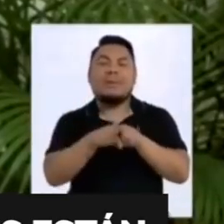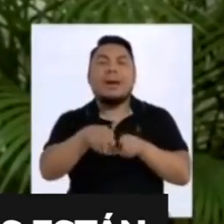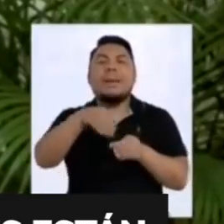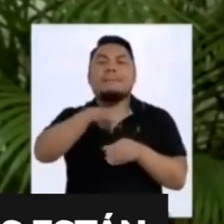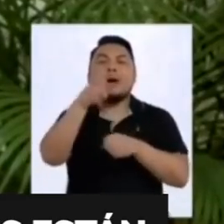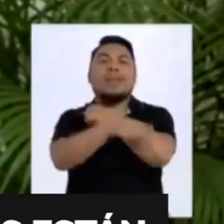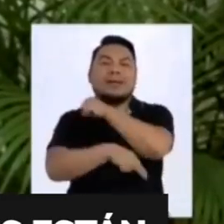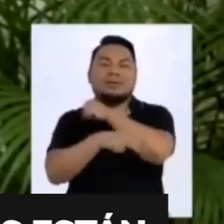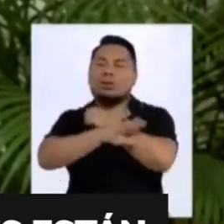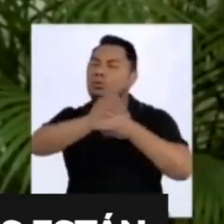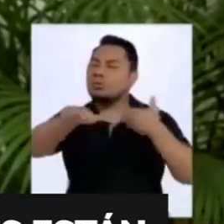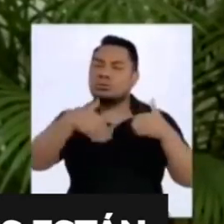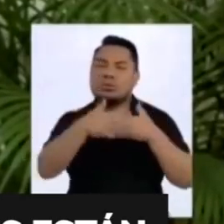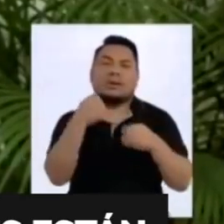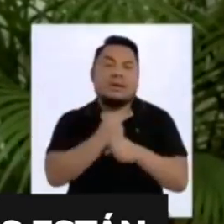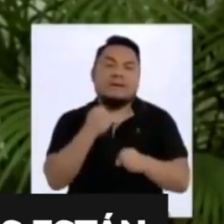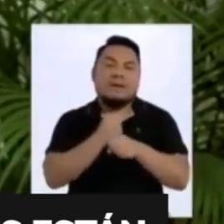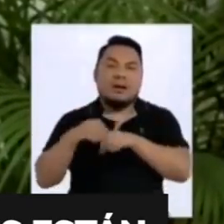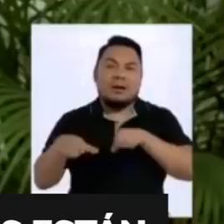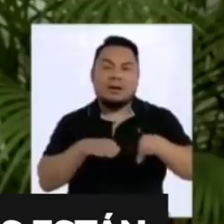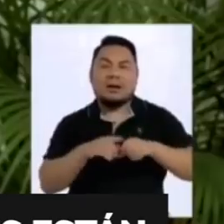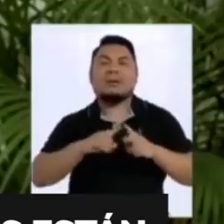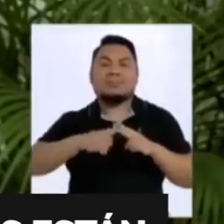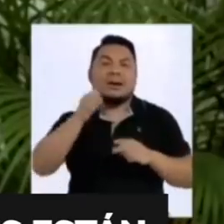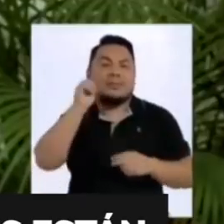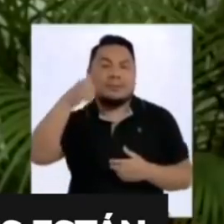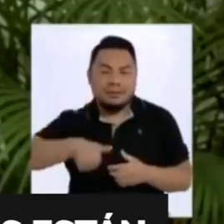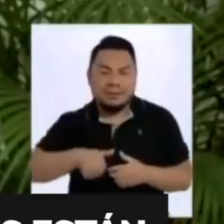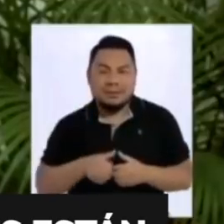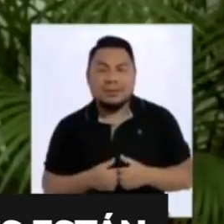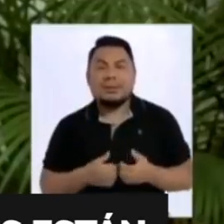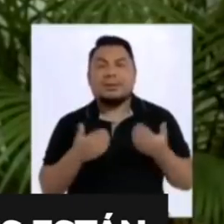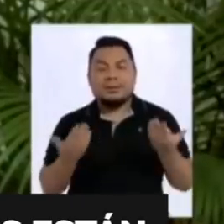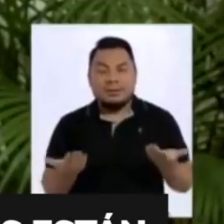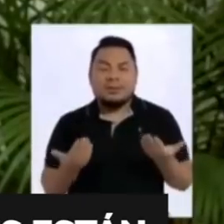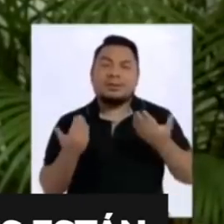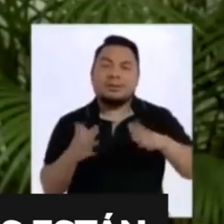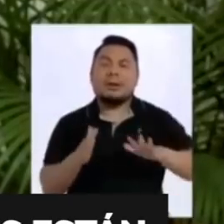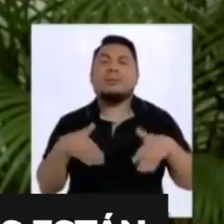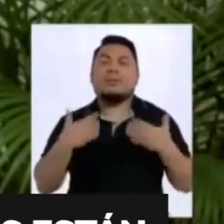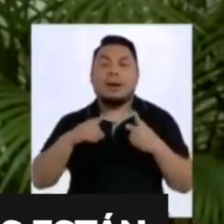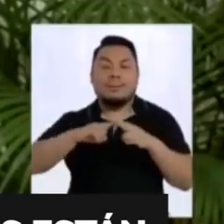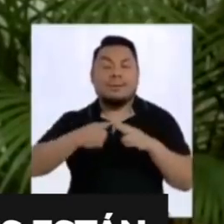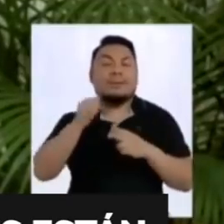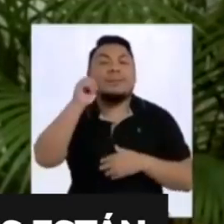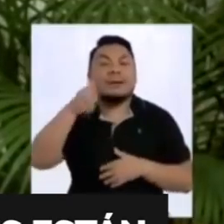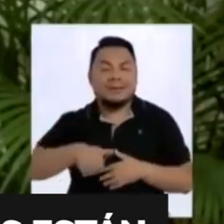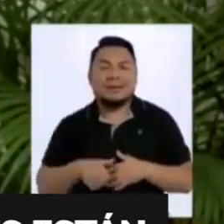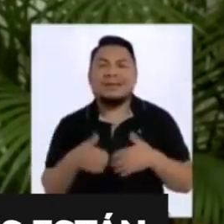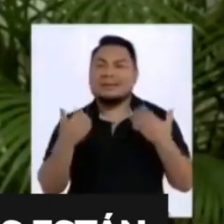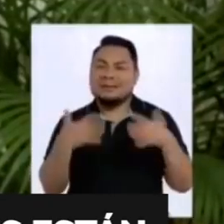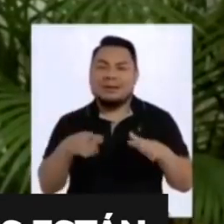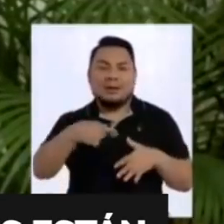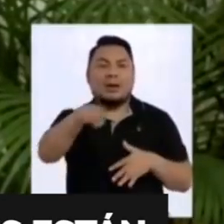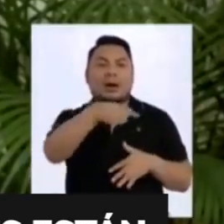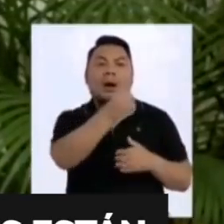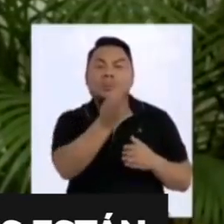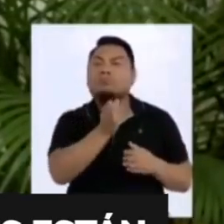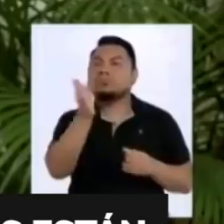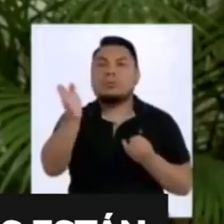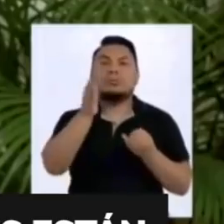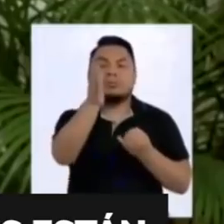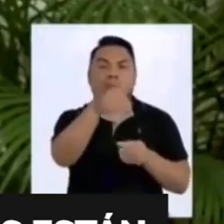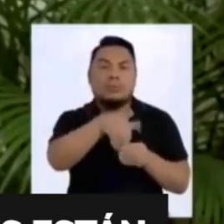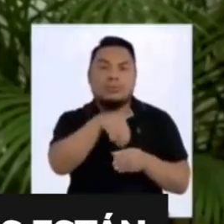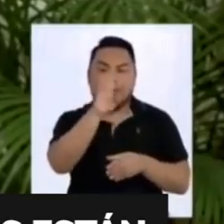la Nación, por todo el trabajo que van a hacer a partir de mañana. Bueno, hace algunos días ya, pero a partir de mañana ya directamente con el